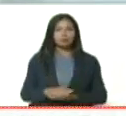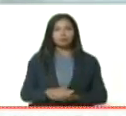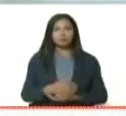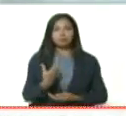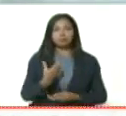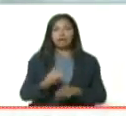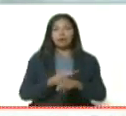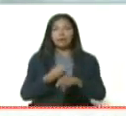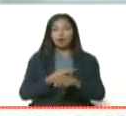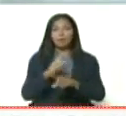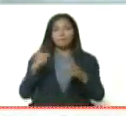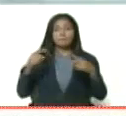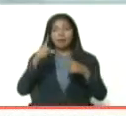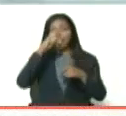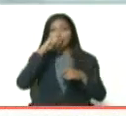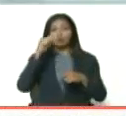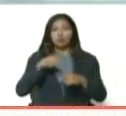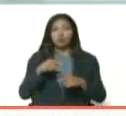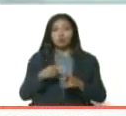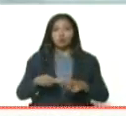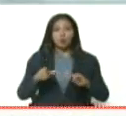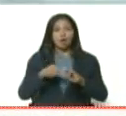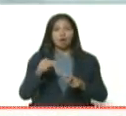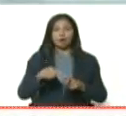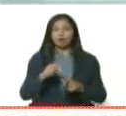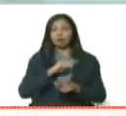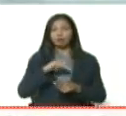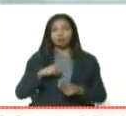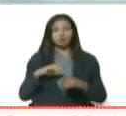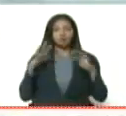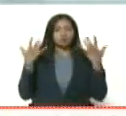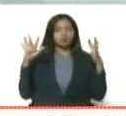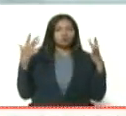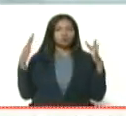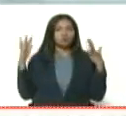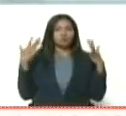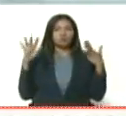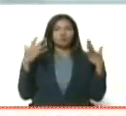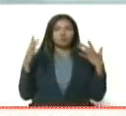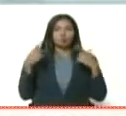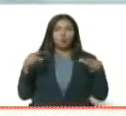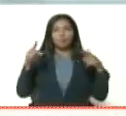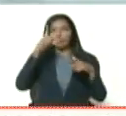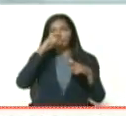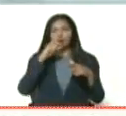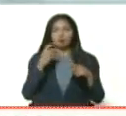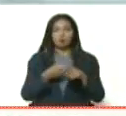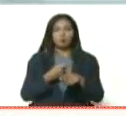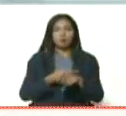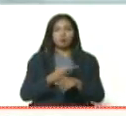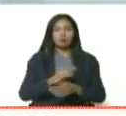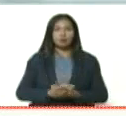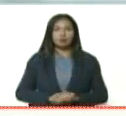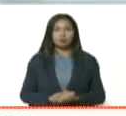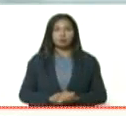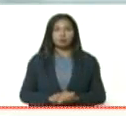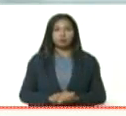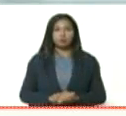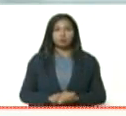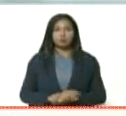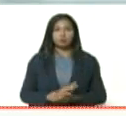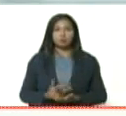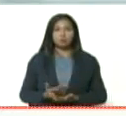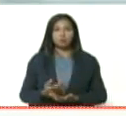Está cumpliendo años, desde aquí le damos un aplauso cumpleañero al gobernador Rafael Calles. Con